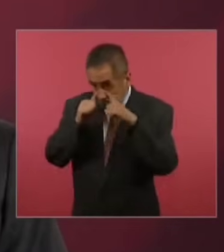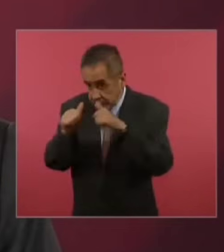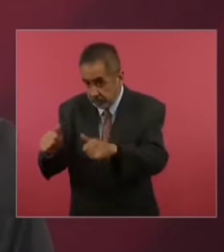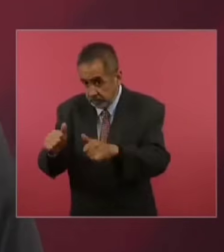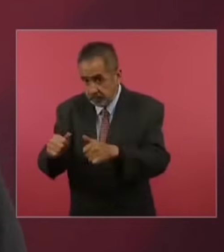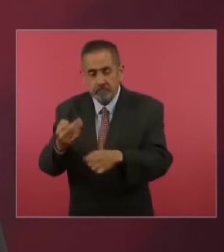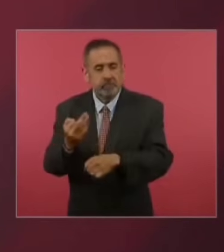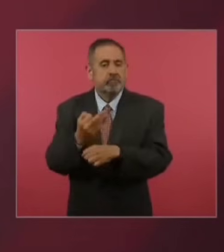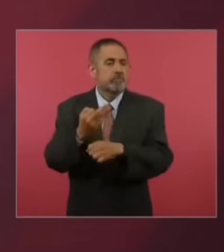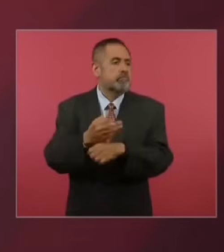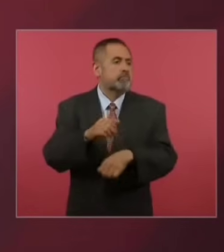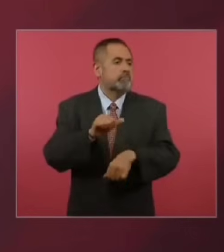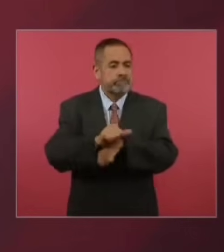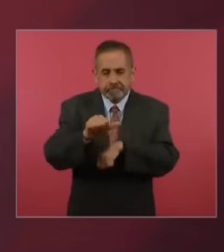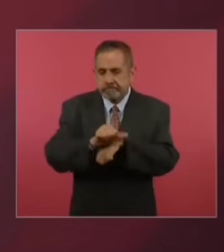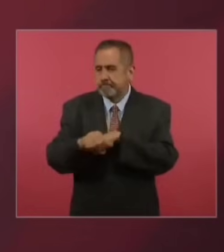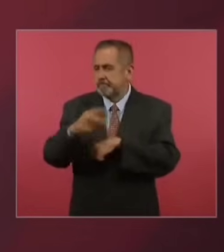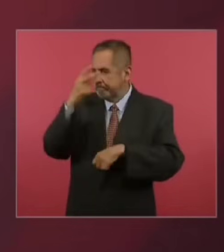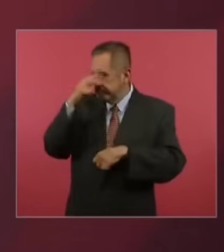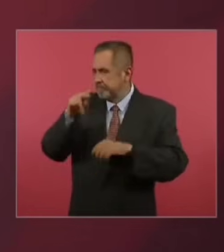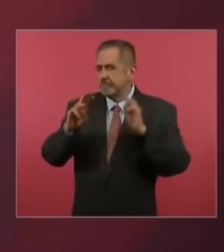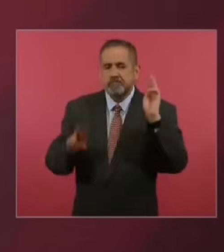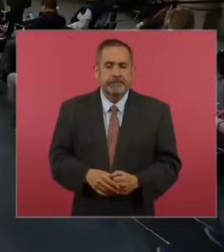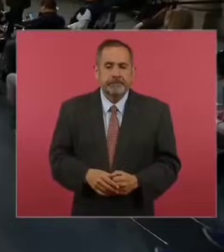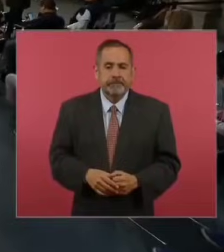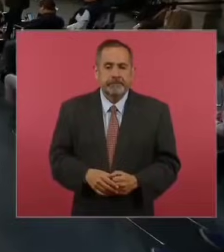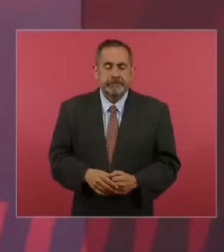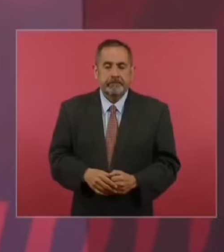como en todo el mundo, nada más que aquí